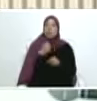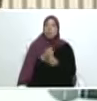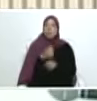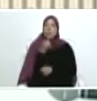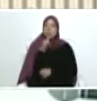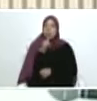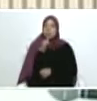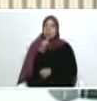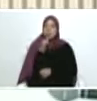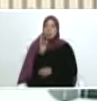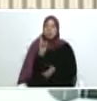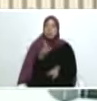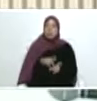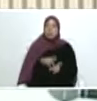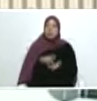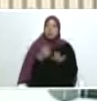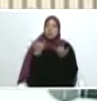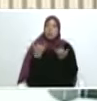engorda, ¿no?